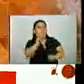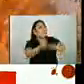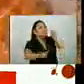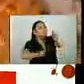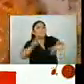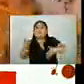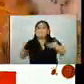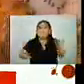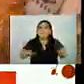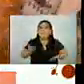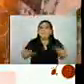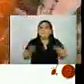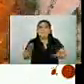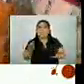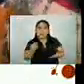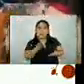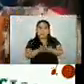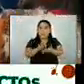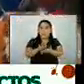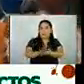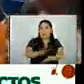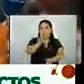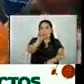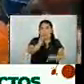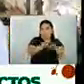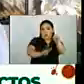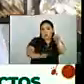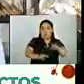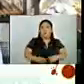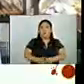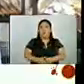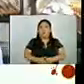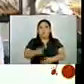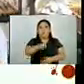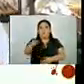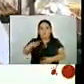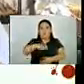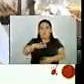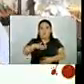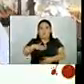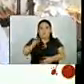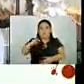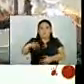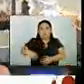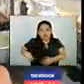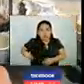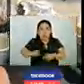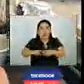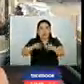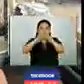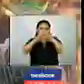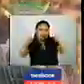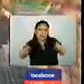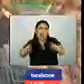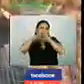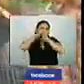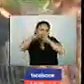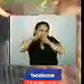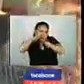de comida, los precios van desde los $2. A Cabana le tenemos costilla, chorizo, carne